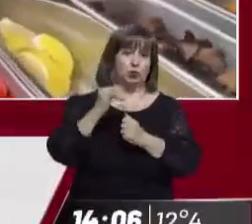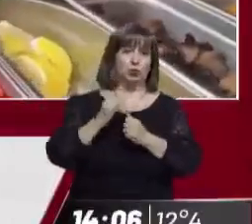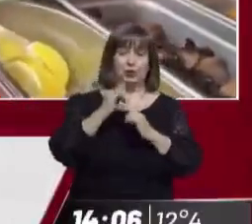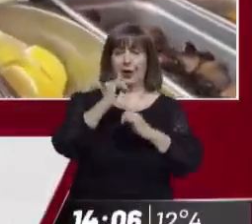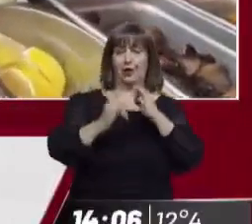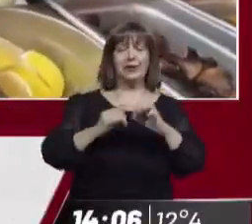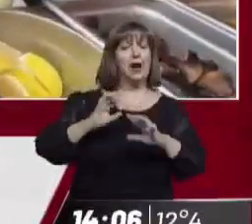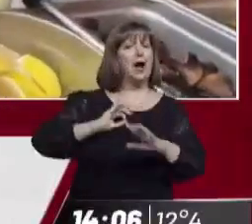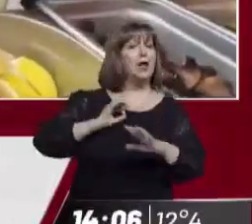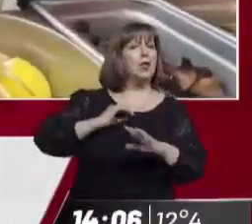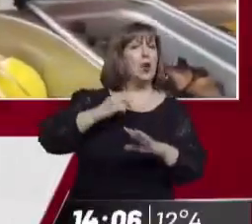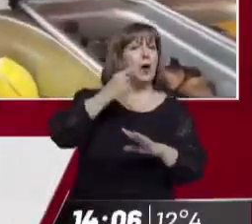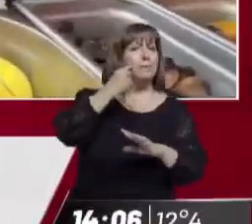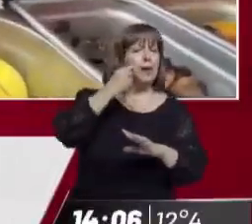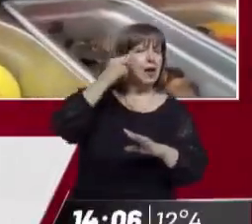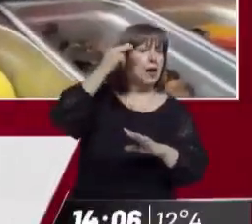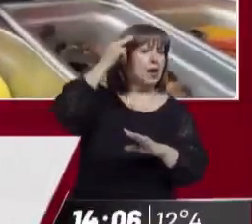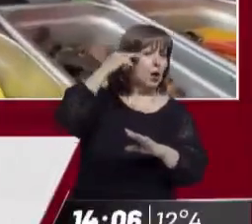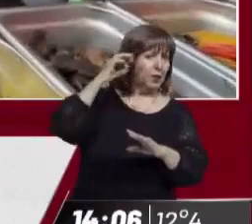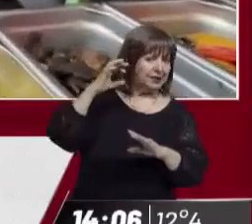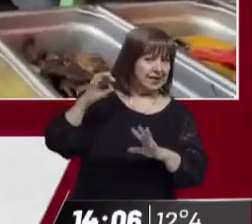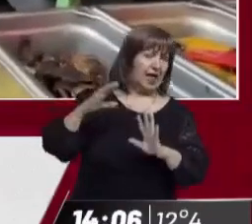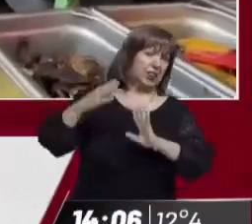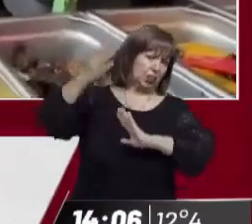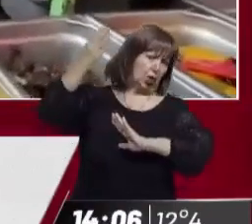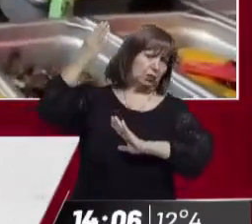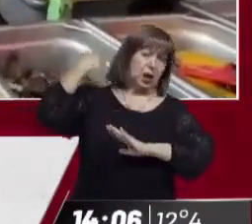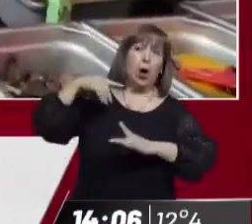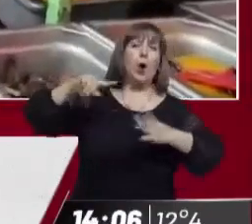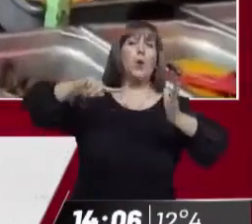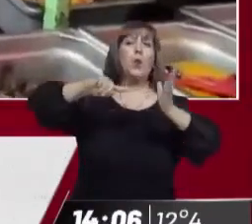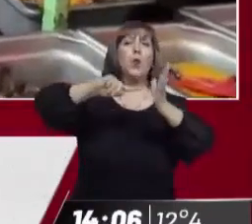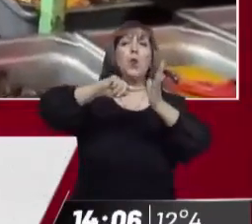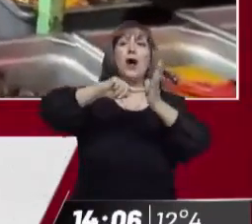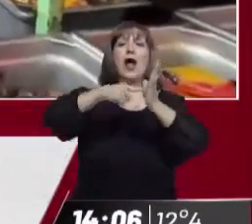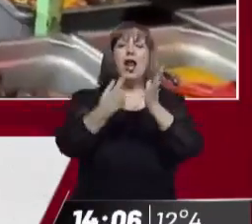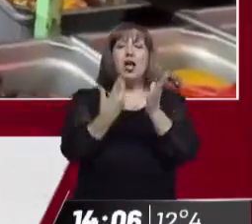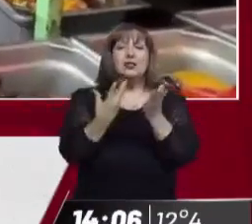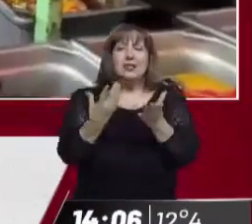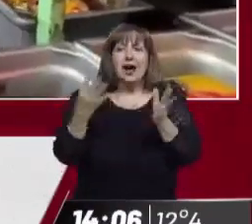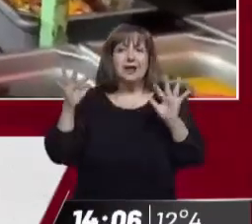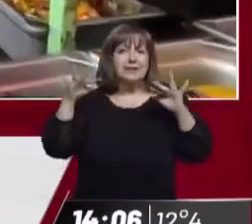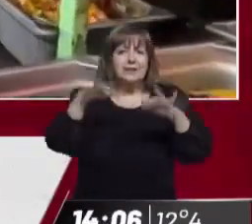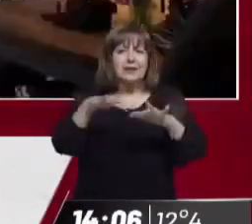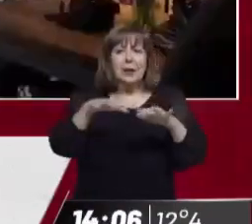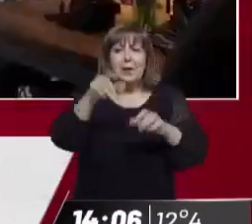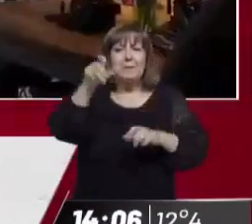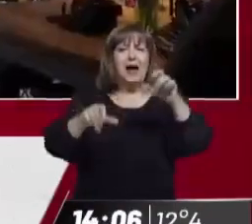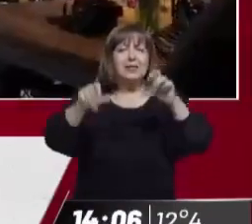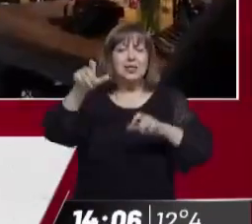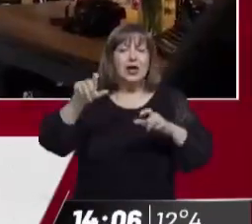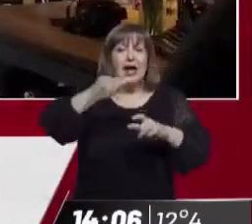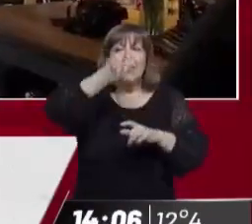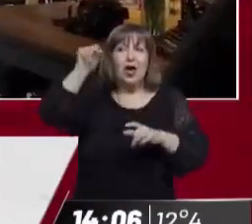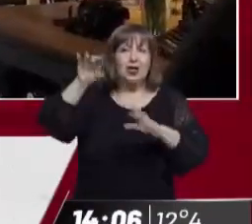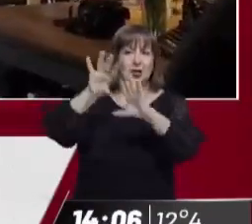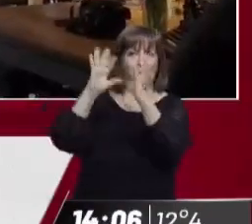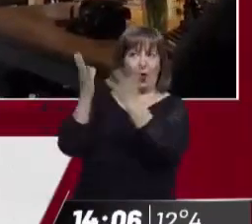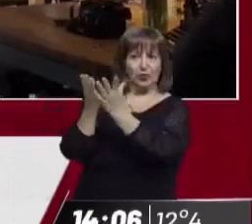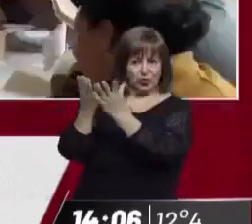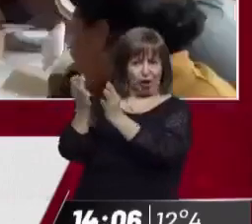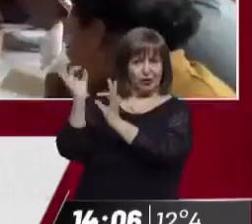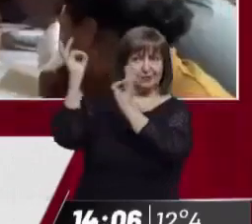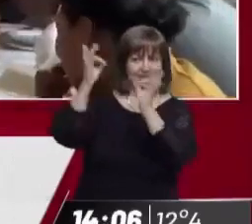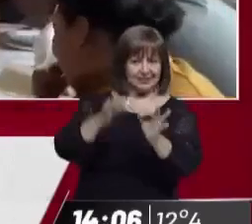a fines del siglo XIX, Buenos Aires venía mucha inmigración, que estaba aquí nomás,